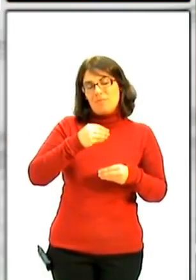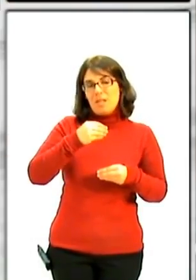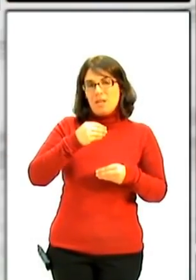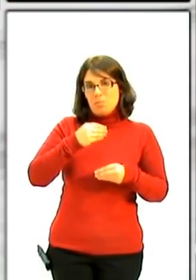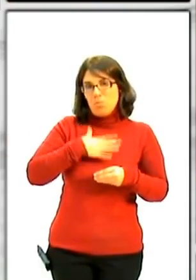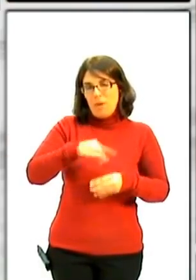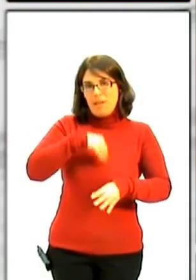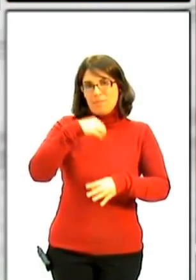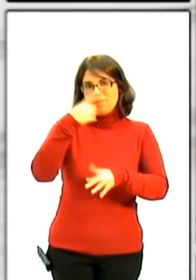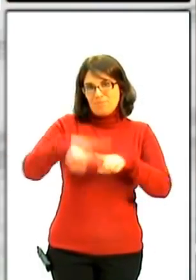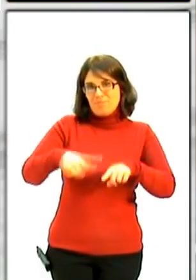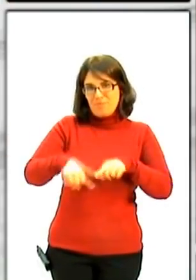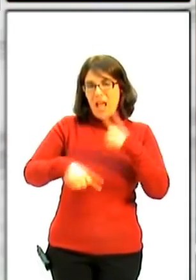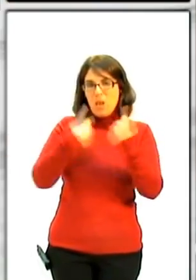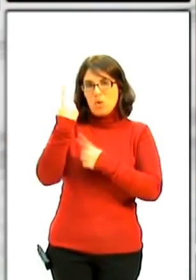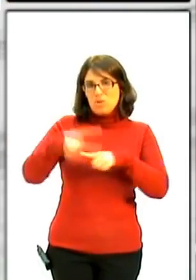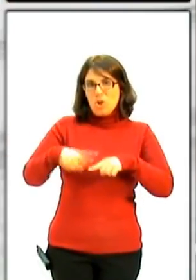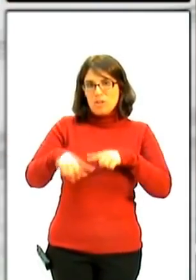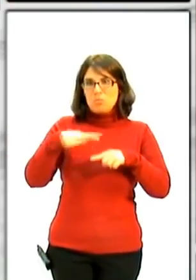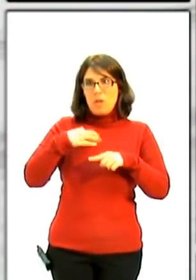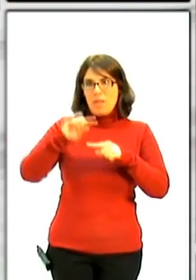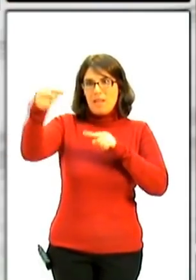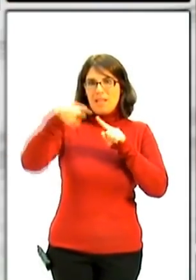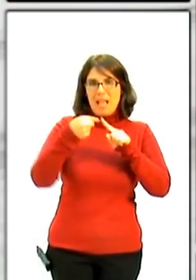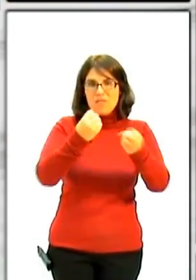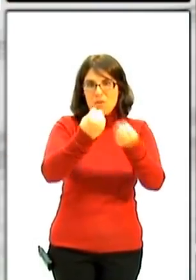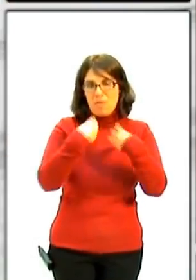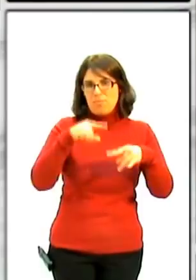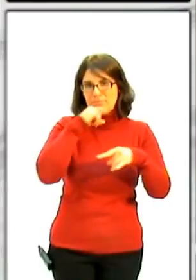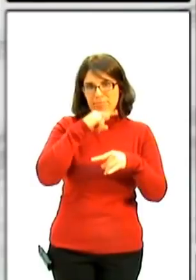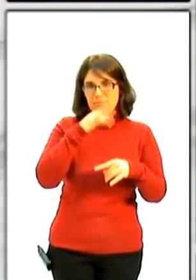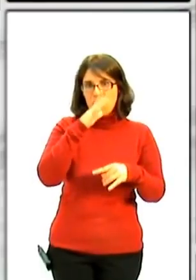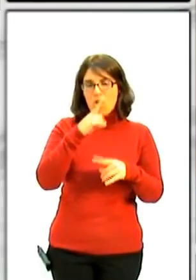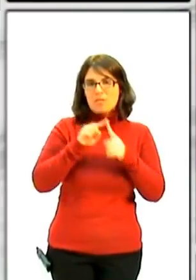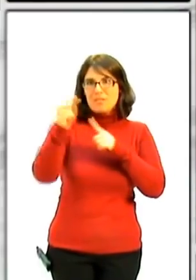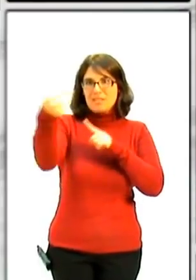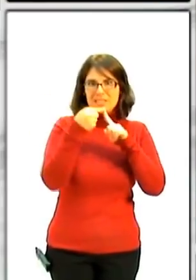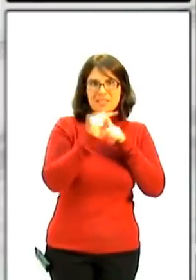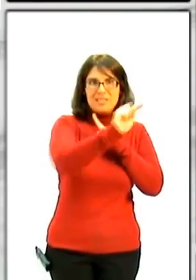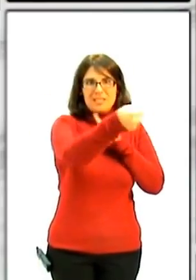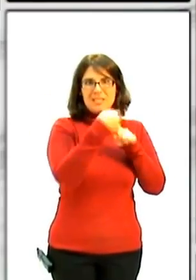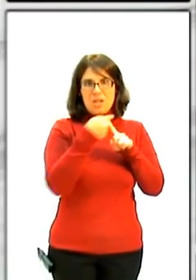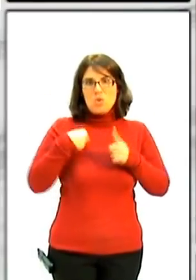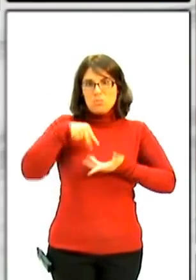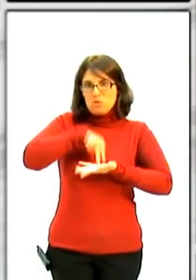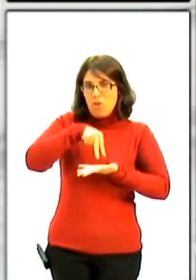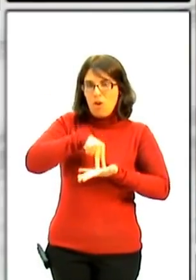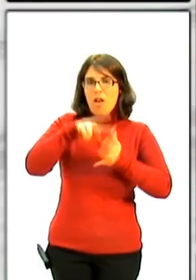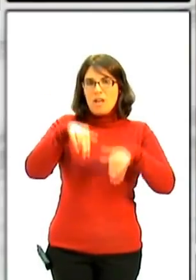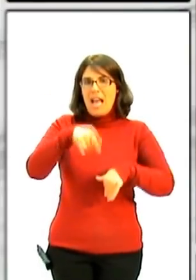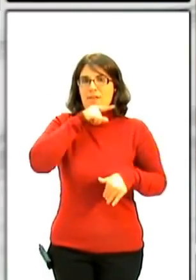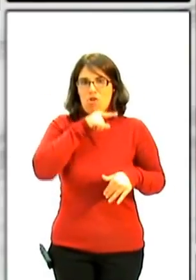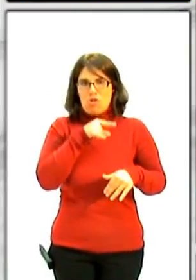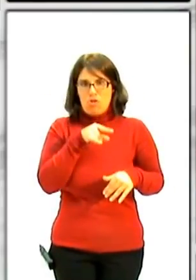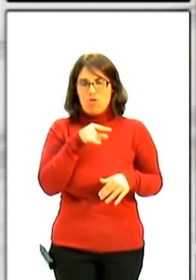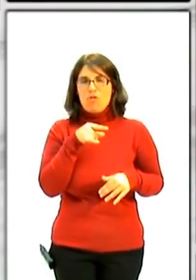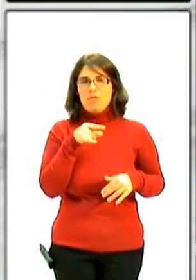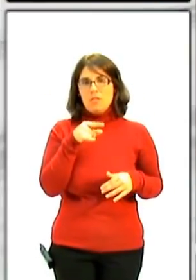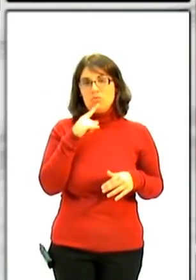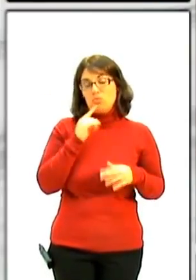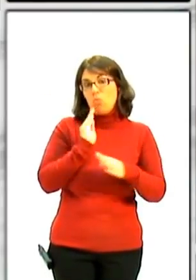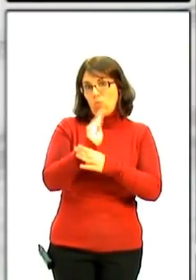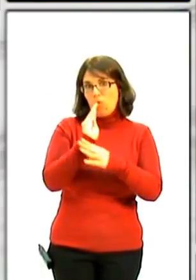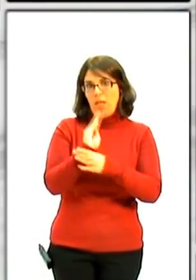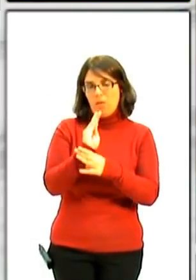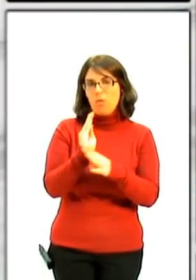que nos va a hacer que las señales reboten y que eso al fin y al cabo lo que va a hacer es traducir nuestra posición en un error de posición. Es decir, puedo